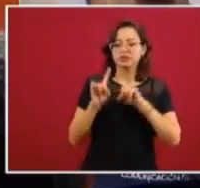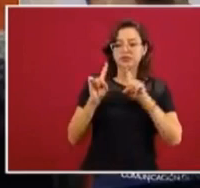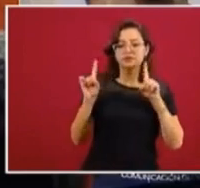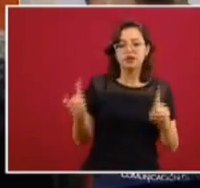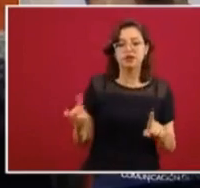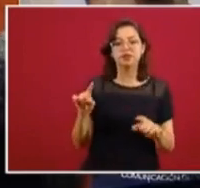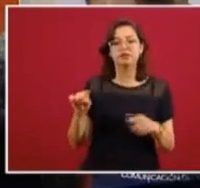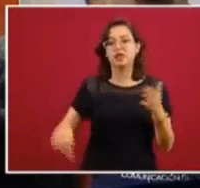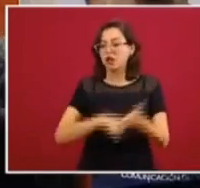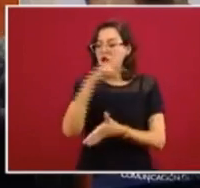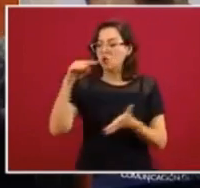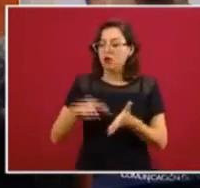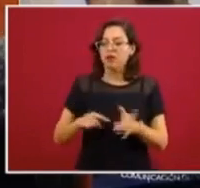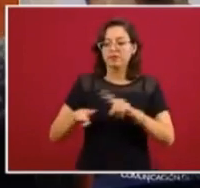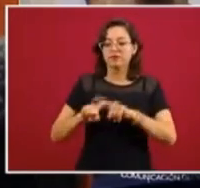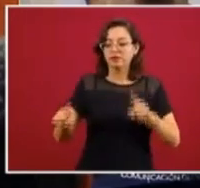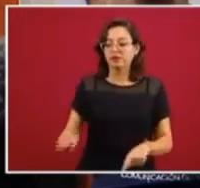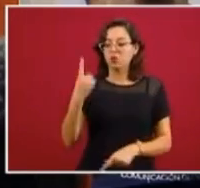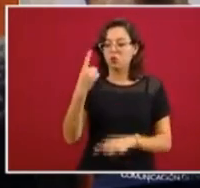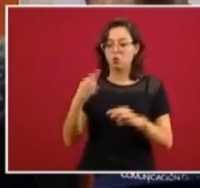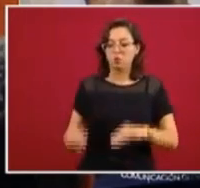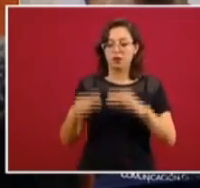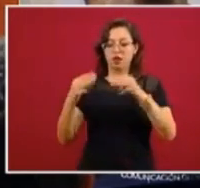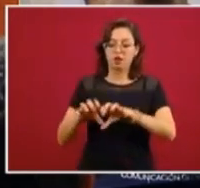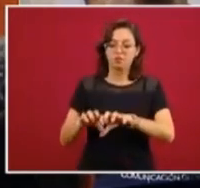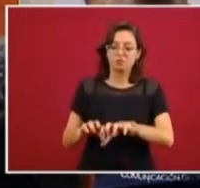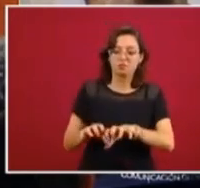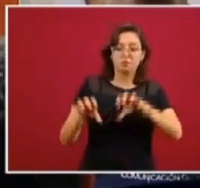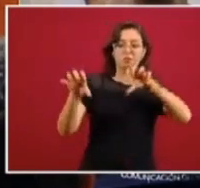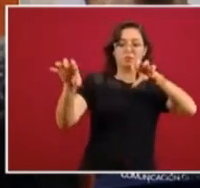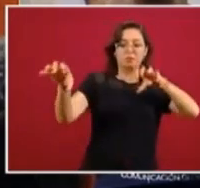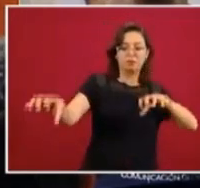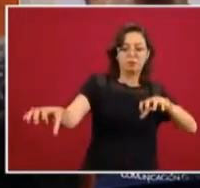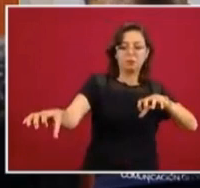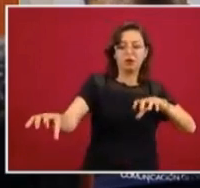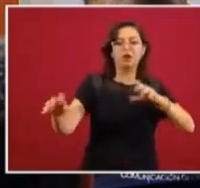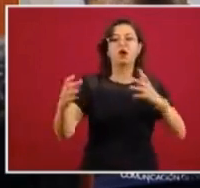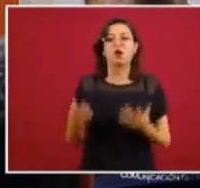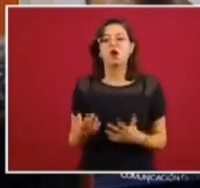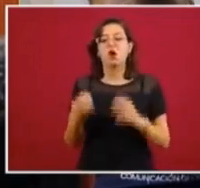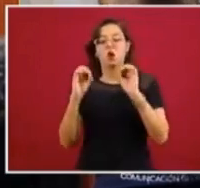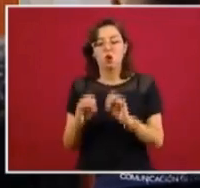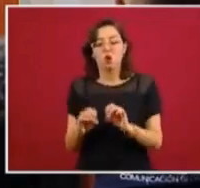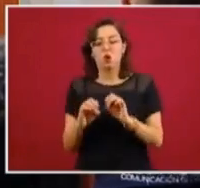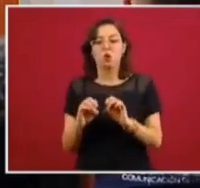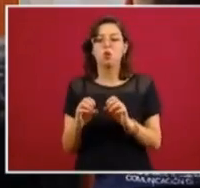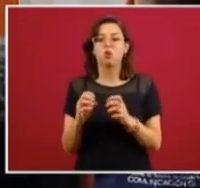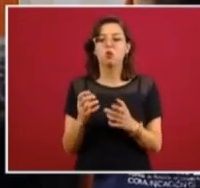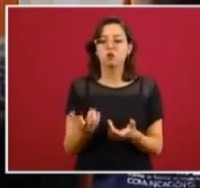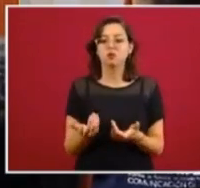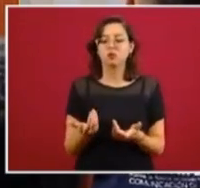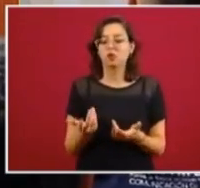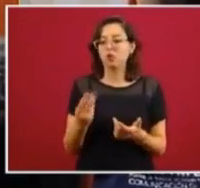en lugares físicos distintos, y entonces eso disminuye movilidad. O se pueden desconcentrar las operaciones comerciales